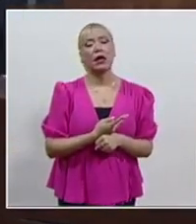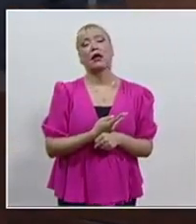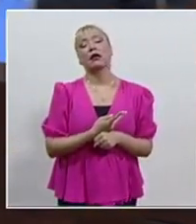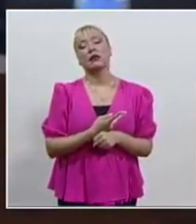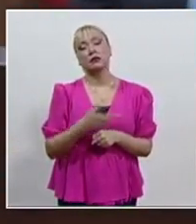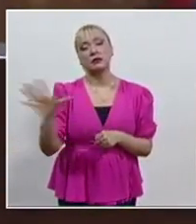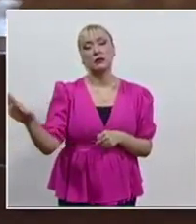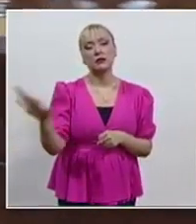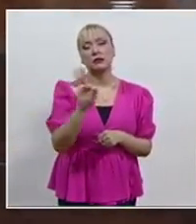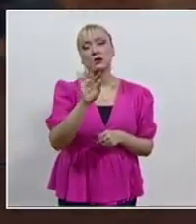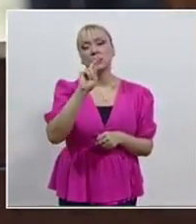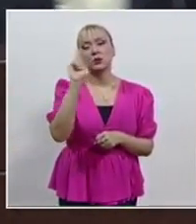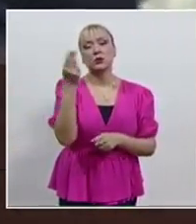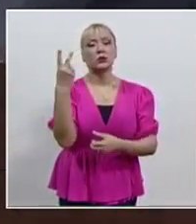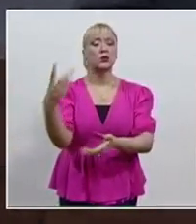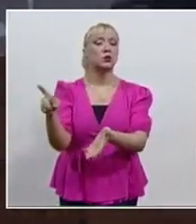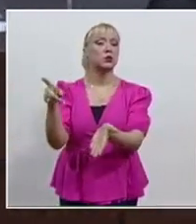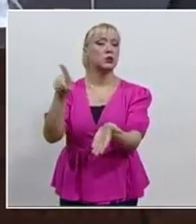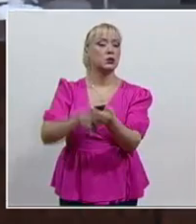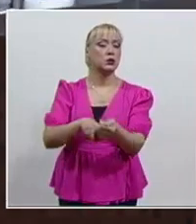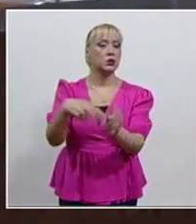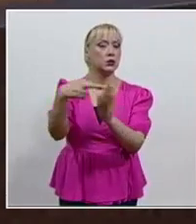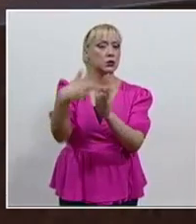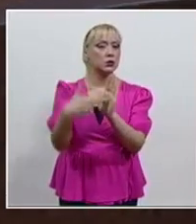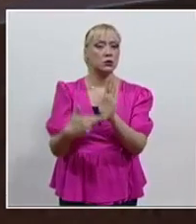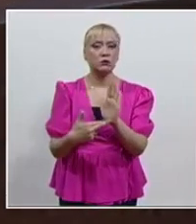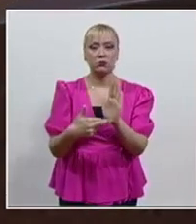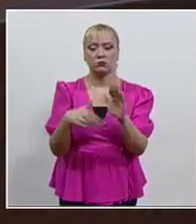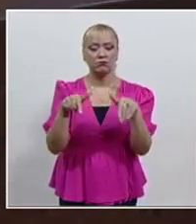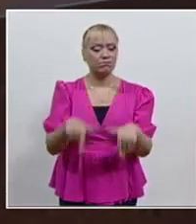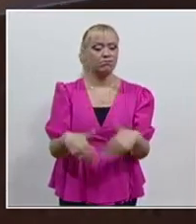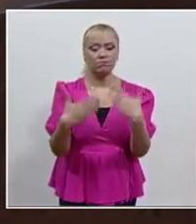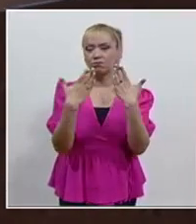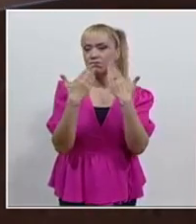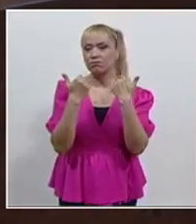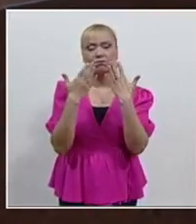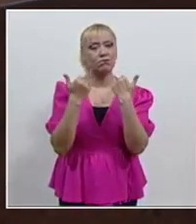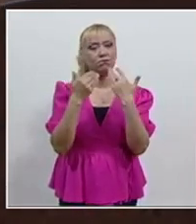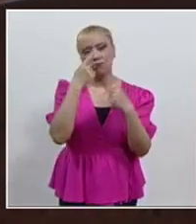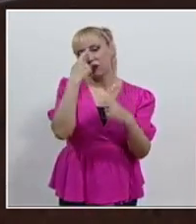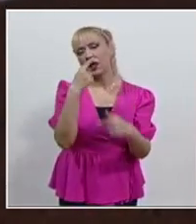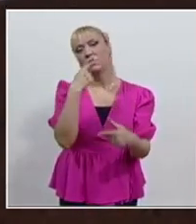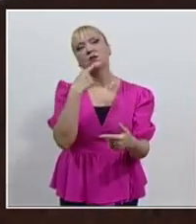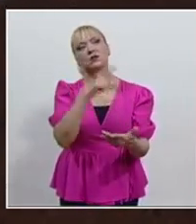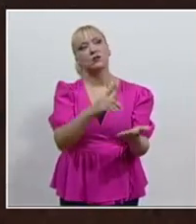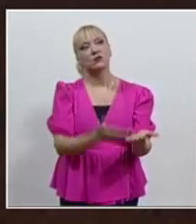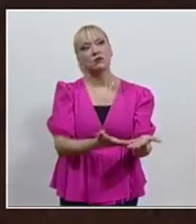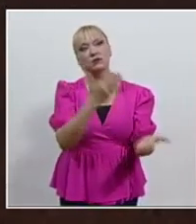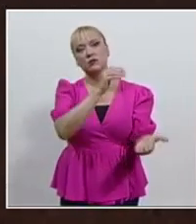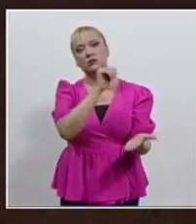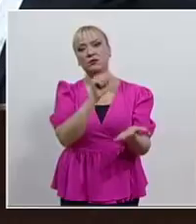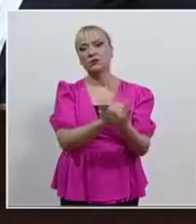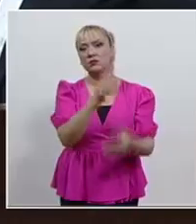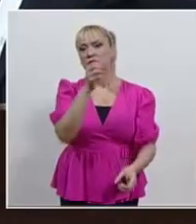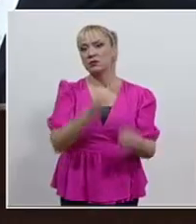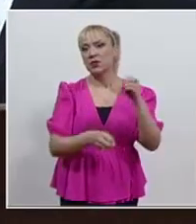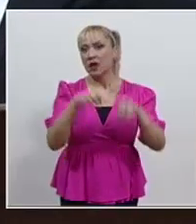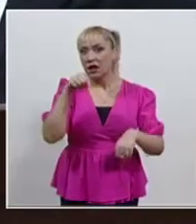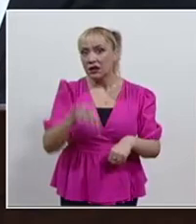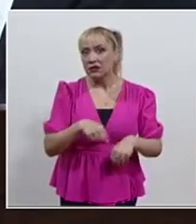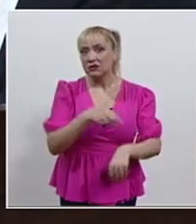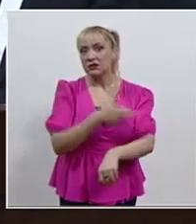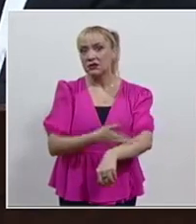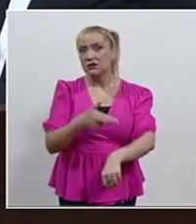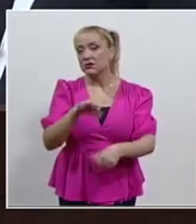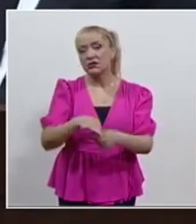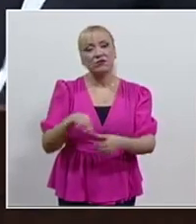selectivo universitario, hipótesis que no está prevista en el sistema de medios de impugnación en materia electoral. El proyecto establece que la